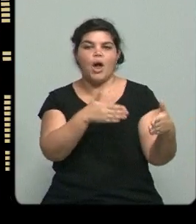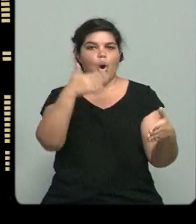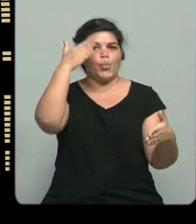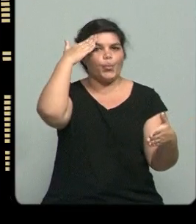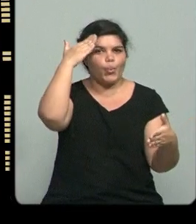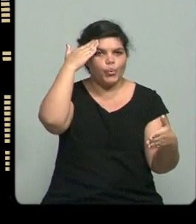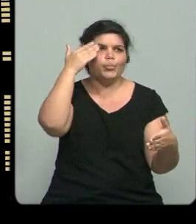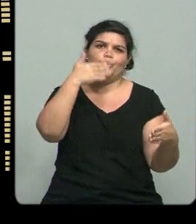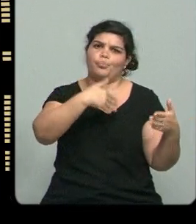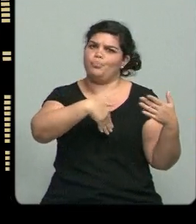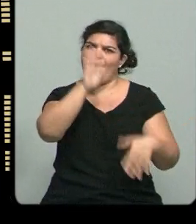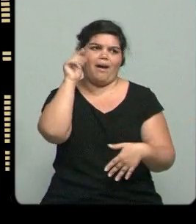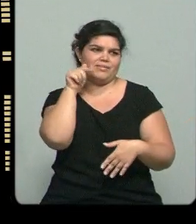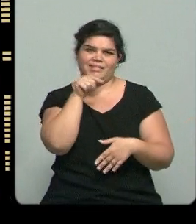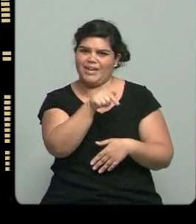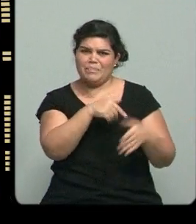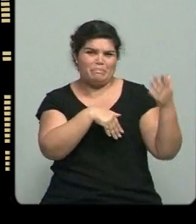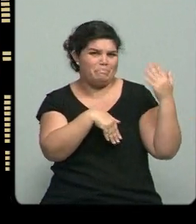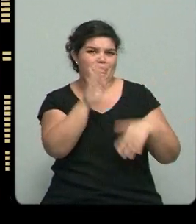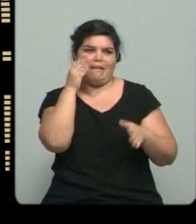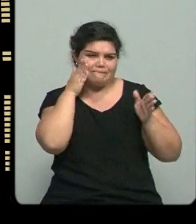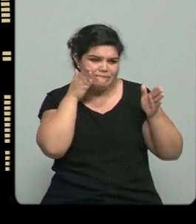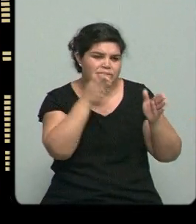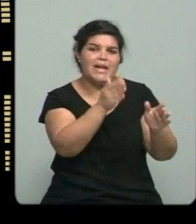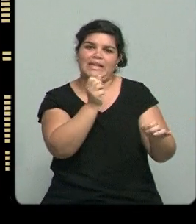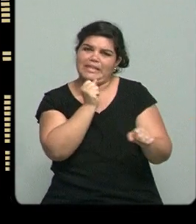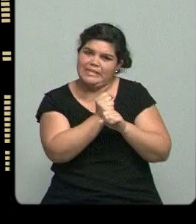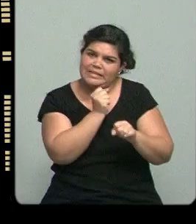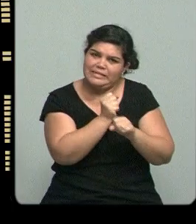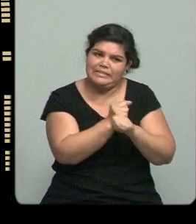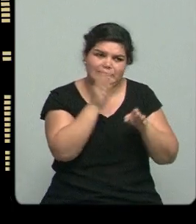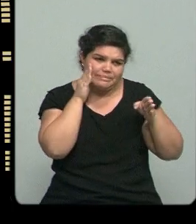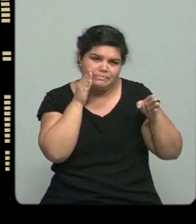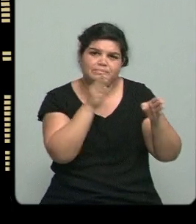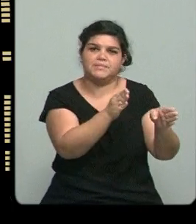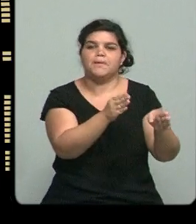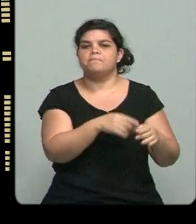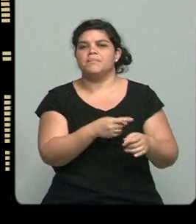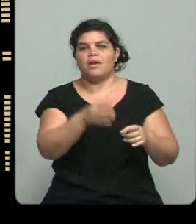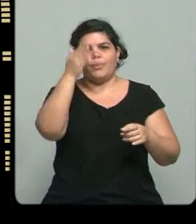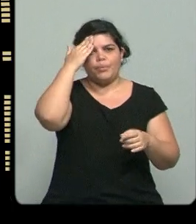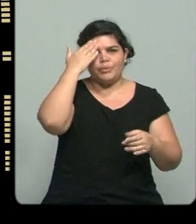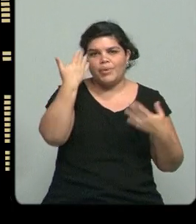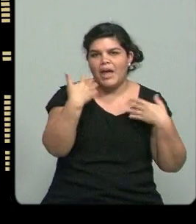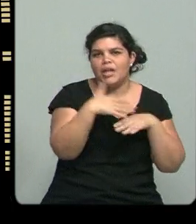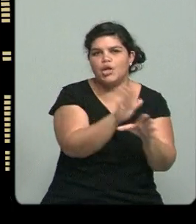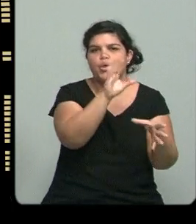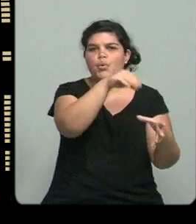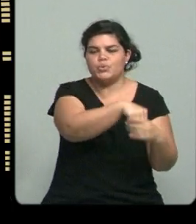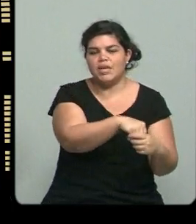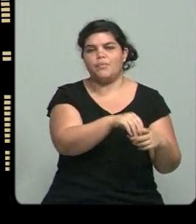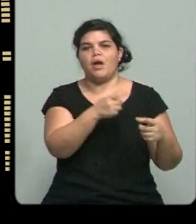las que tenemos que trabajar mucho para instalar en la sociedad culturas inclusivas,